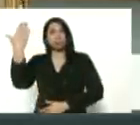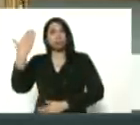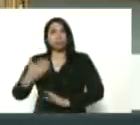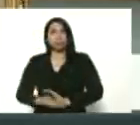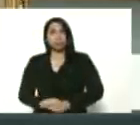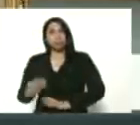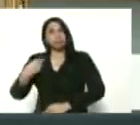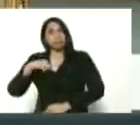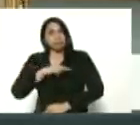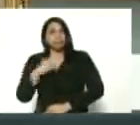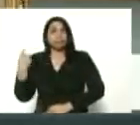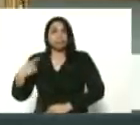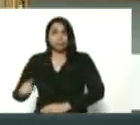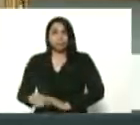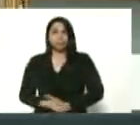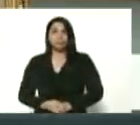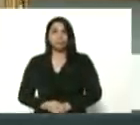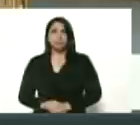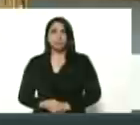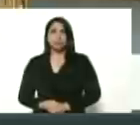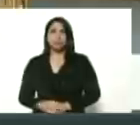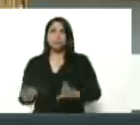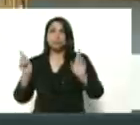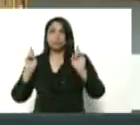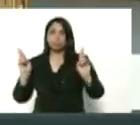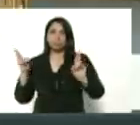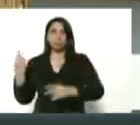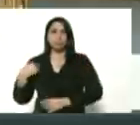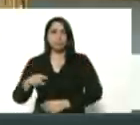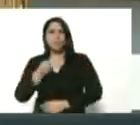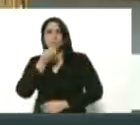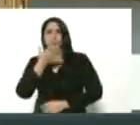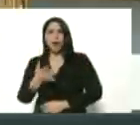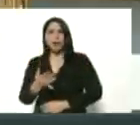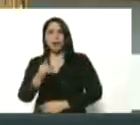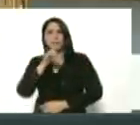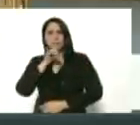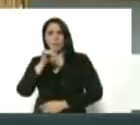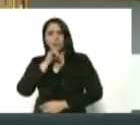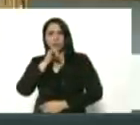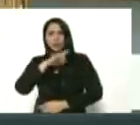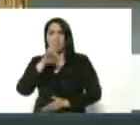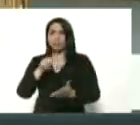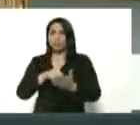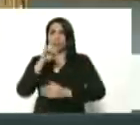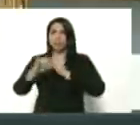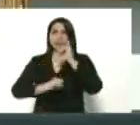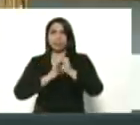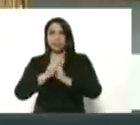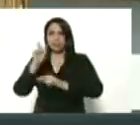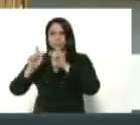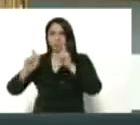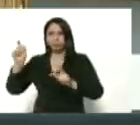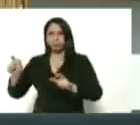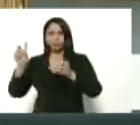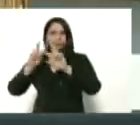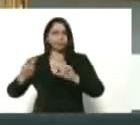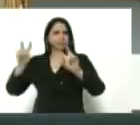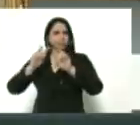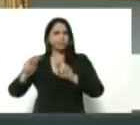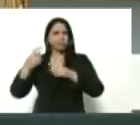hemos tenido la fortuna de tener buenas fuentes de información nacionales e internacionales,